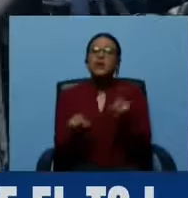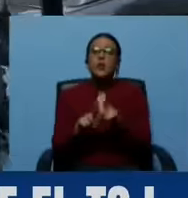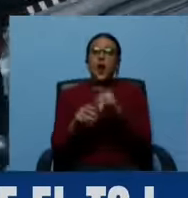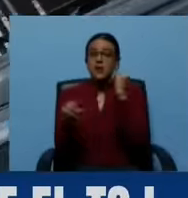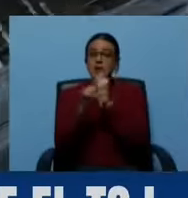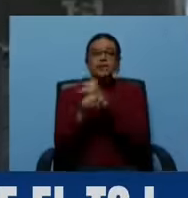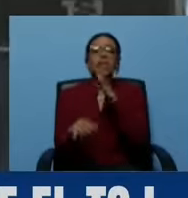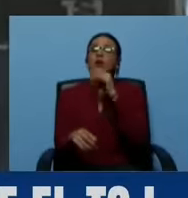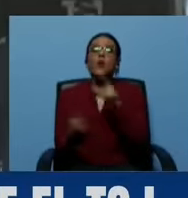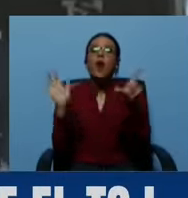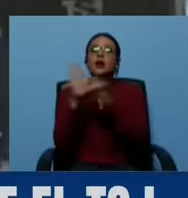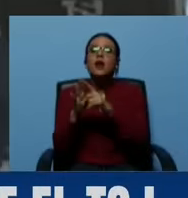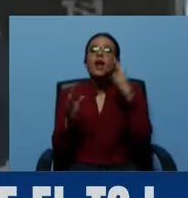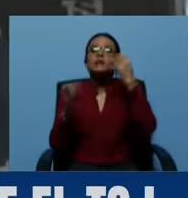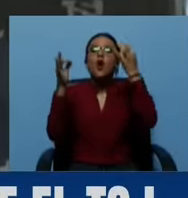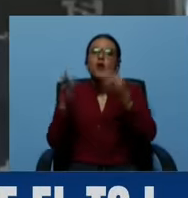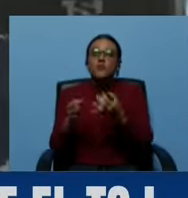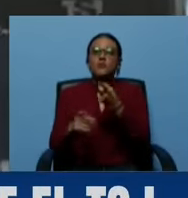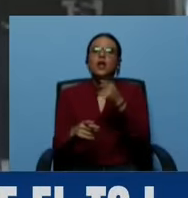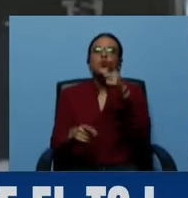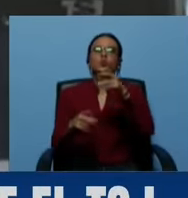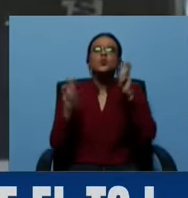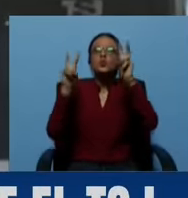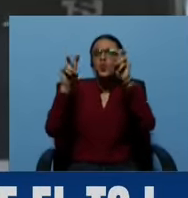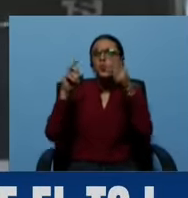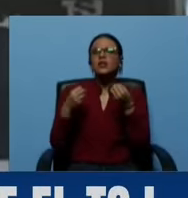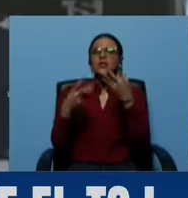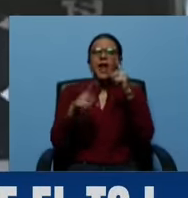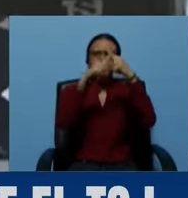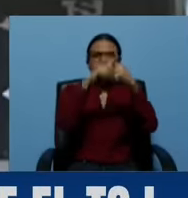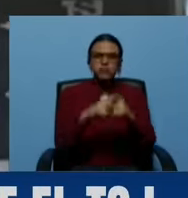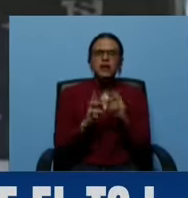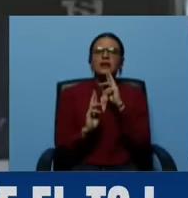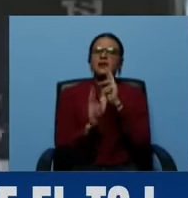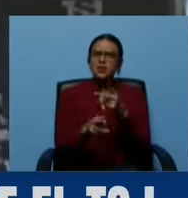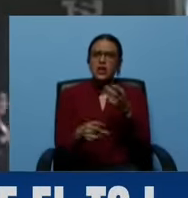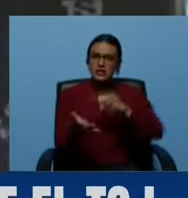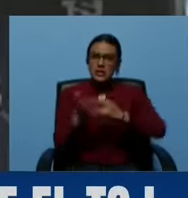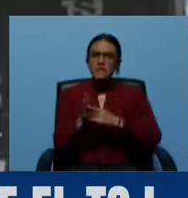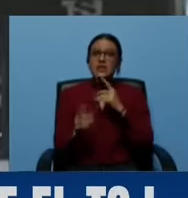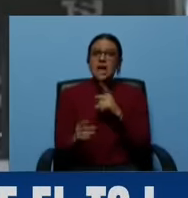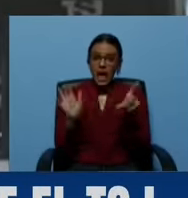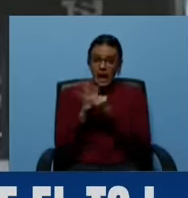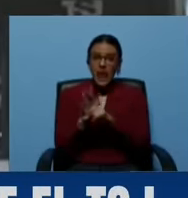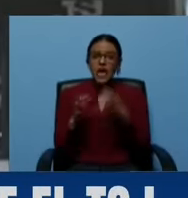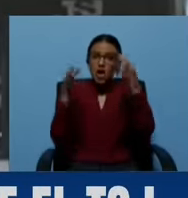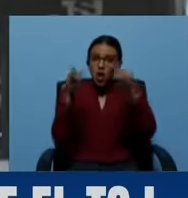La legalidad de esa página donde ustedes publican unos supuestos resultados, ¿le parece a usted que eso es legal y que es correcto?